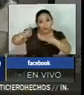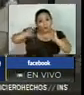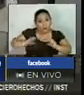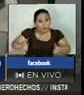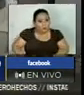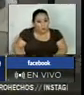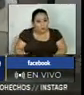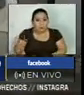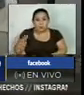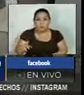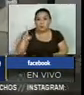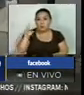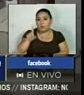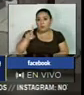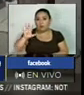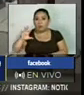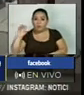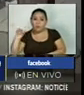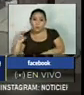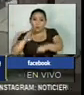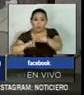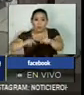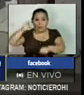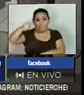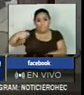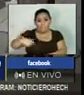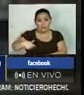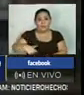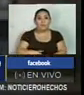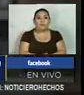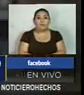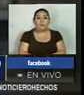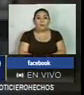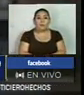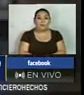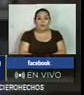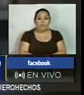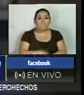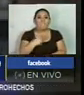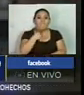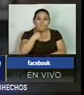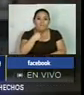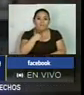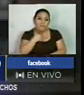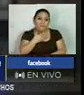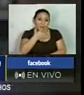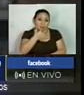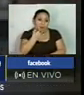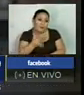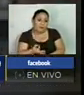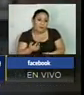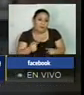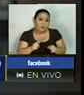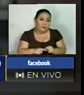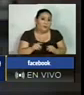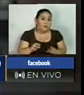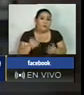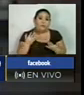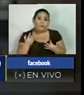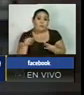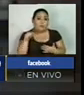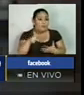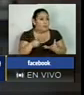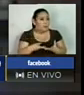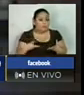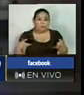de unos 150 dólares mensuales Y es un poco complicado de verdad esperemos que pronto se vaya esto